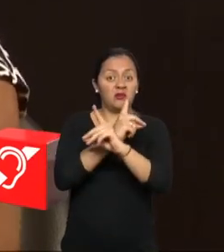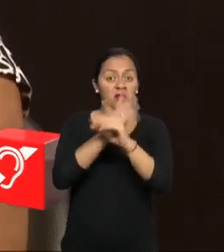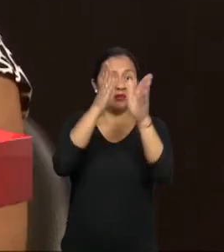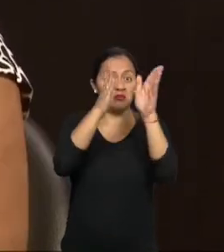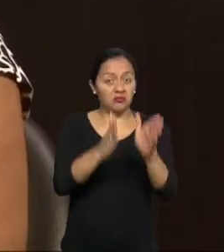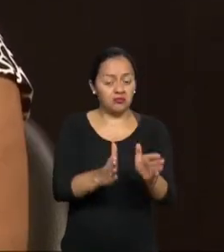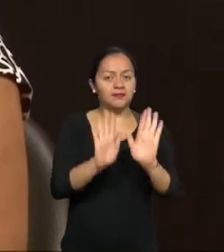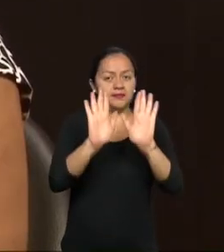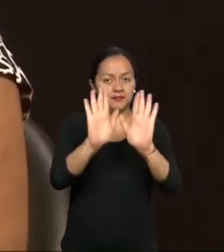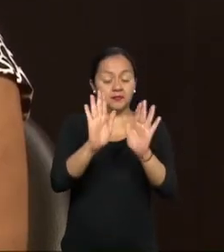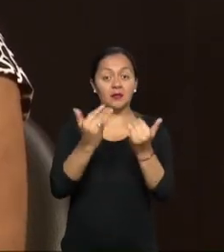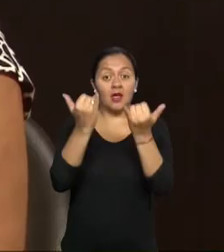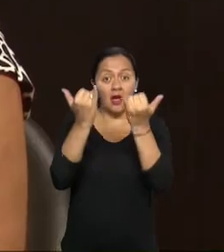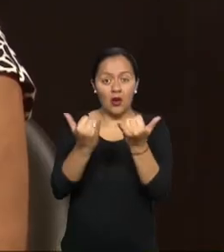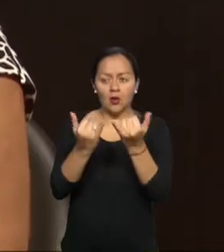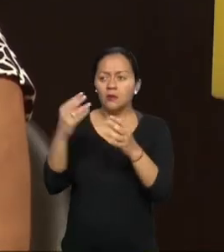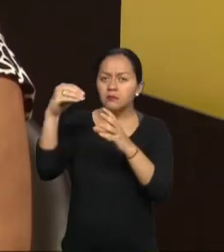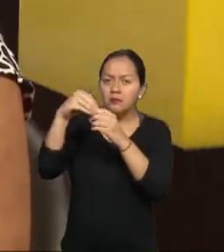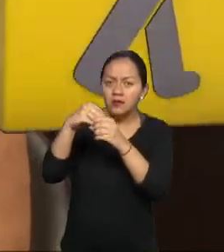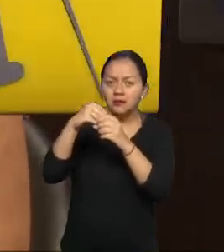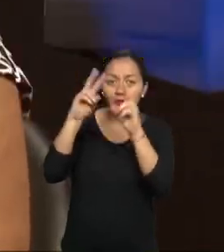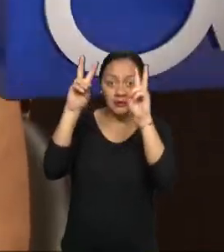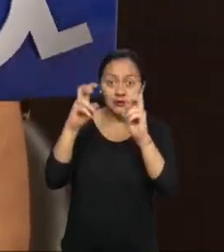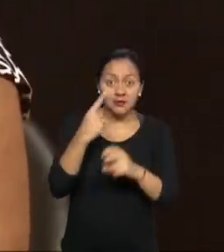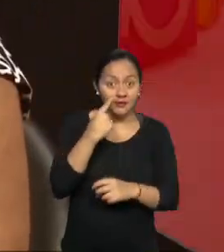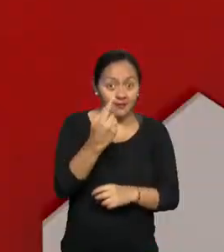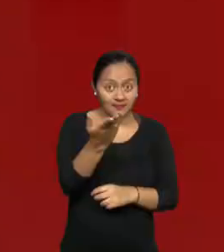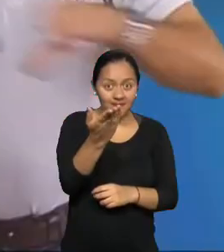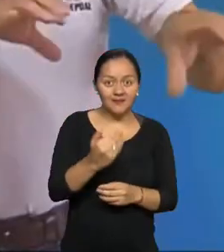Vamos a ver justamente un poquito más sobre esto en el siguiente reportaje.